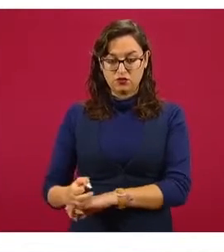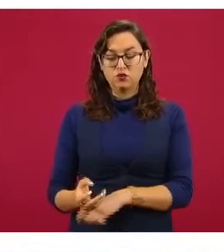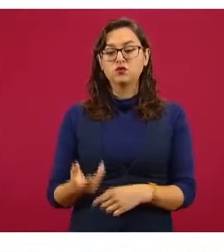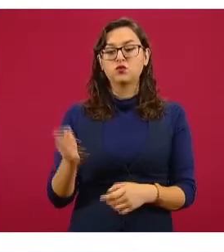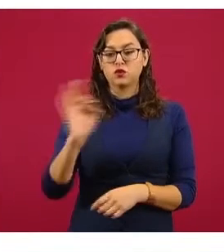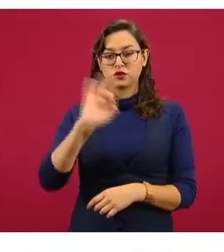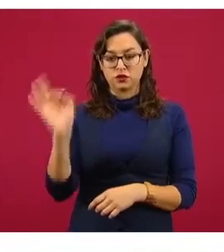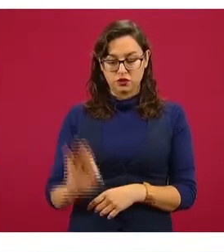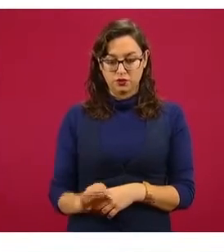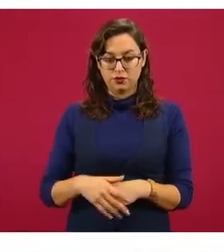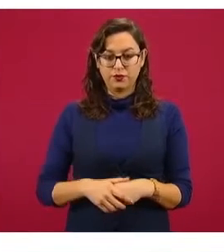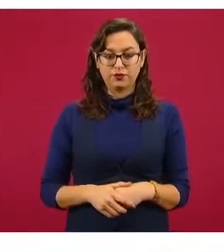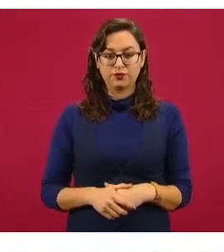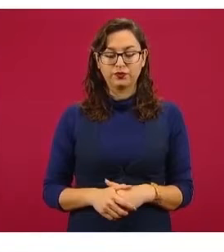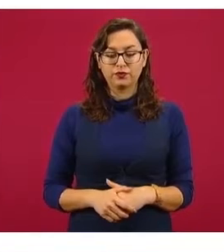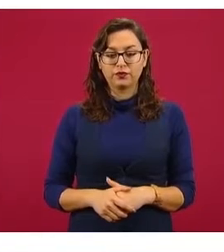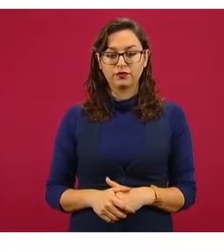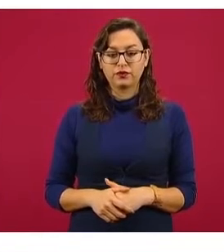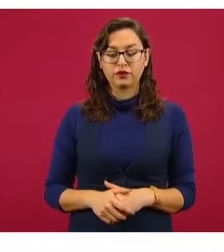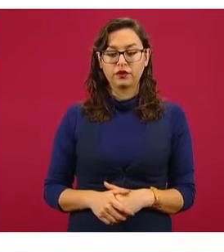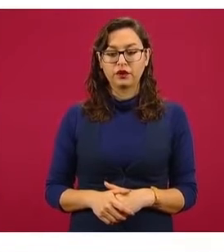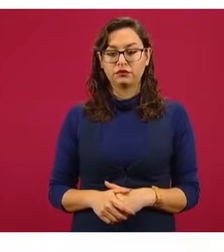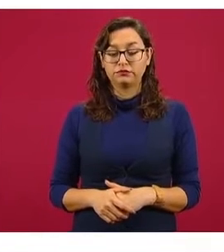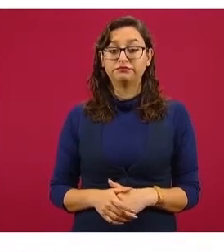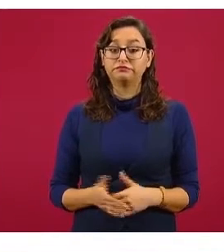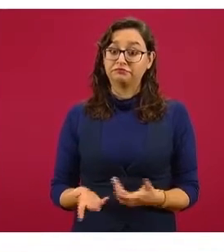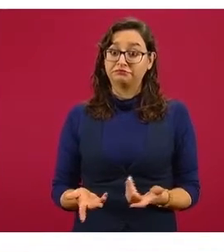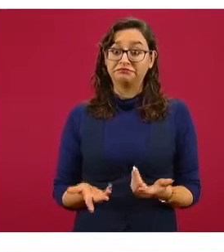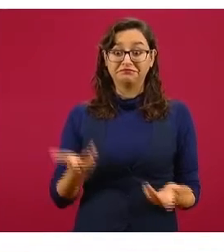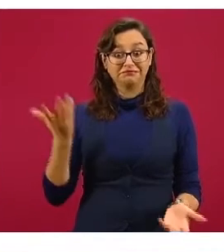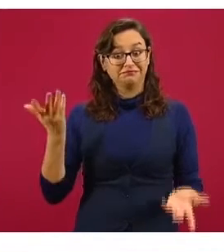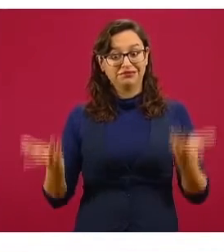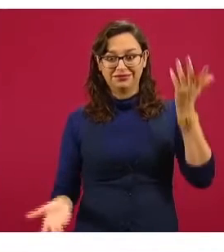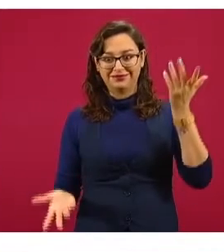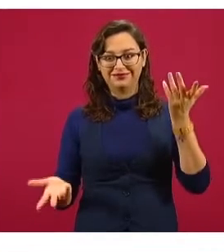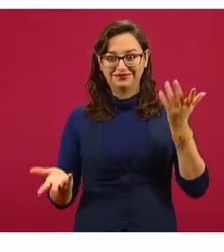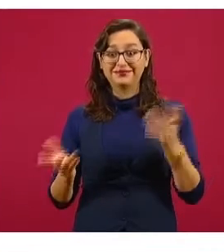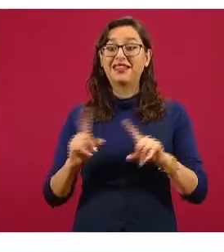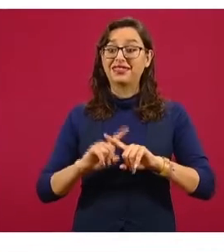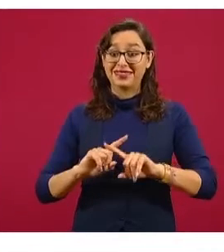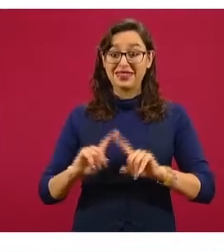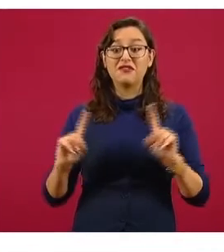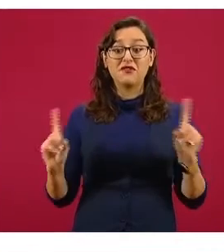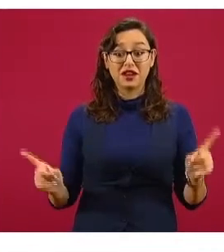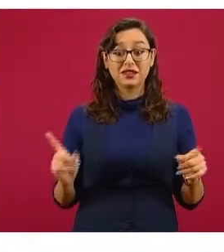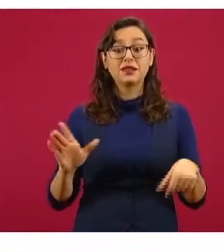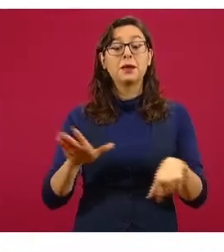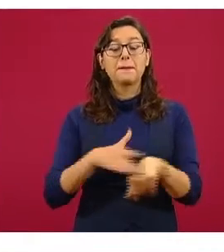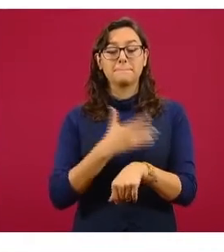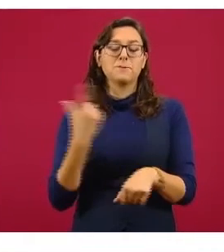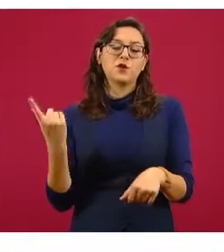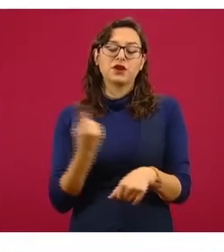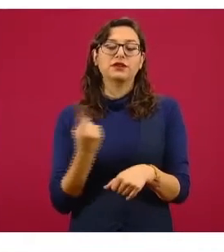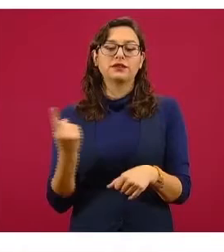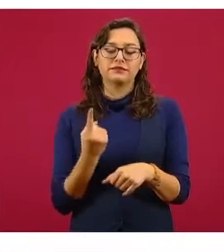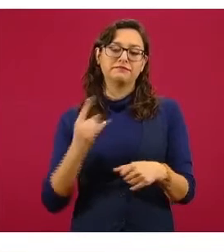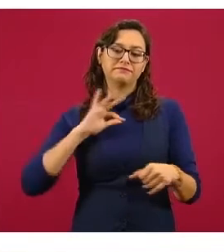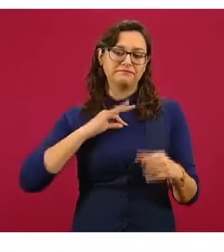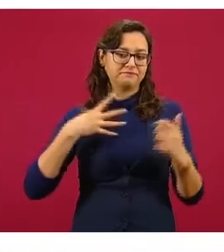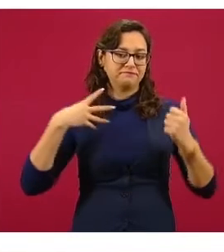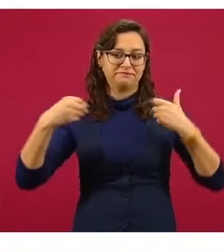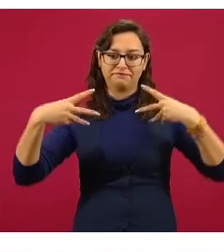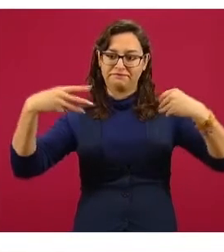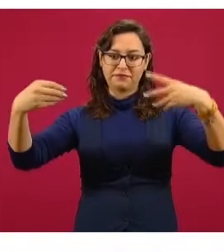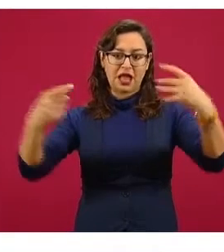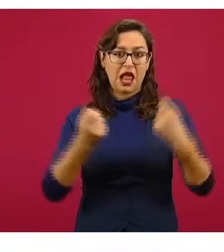positividad. Como pueden ver, existe importante variabilidad y esto tiene que ver con el comportamiento de la epidemia.